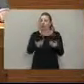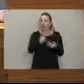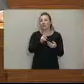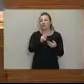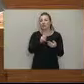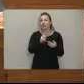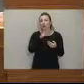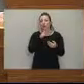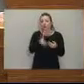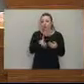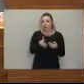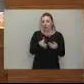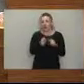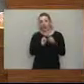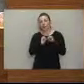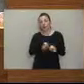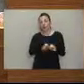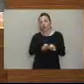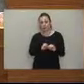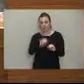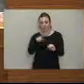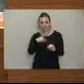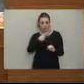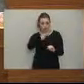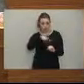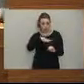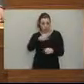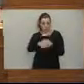lo otro renunciemos a lo que tenemos a nuestra disposición.